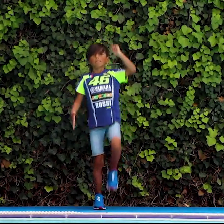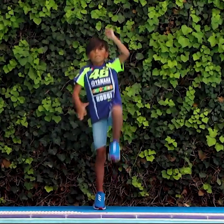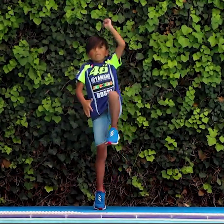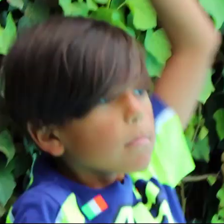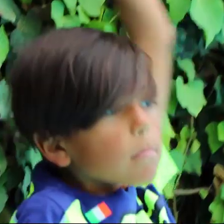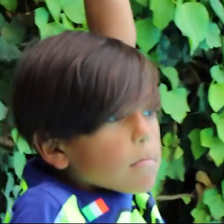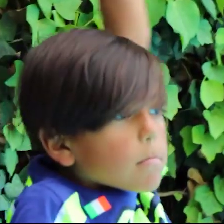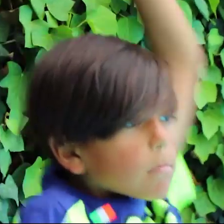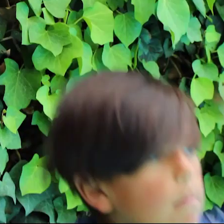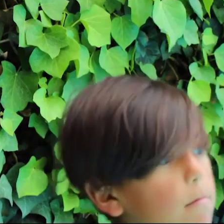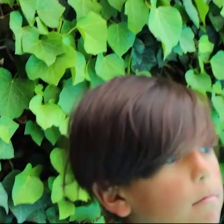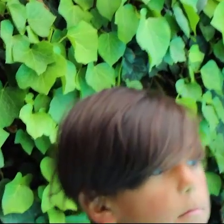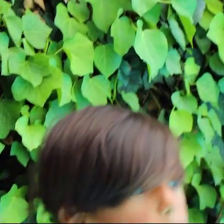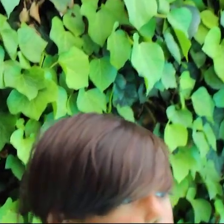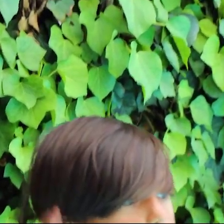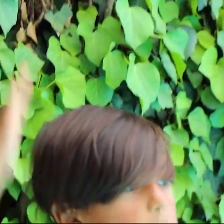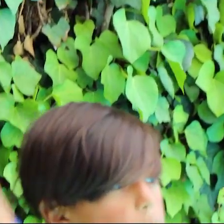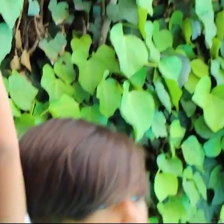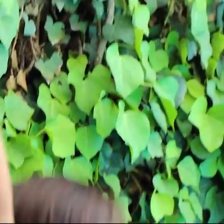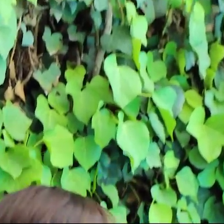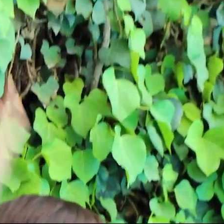pie contrario. Bien.